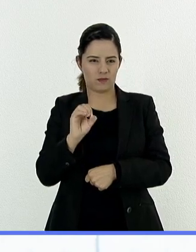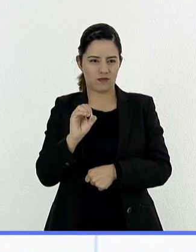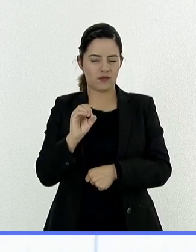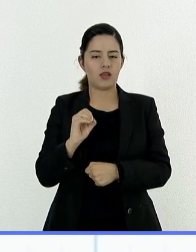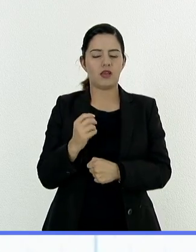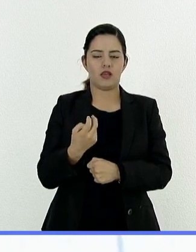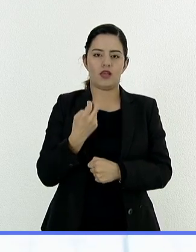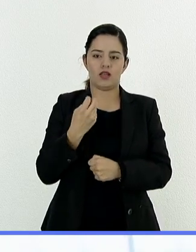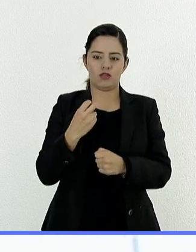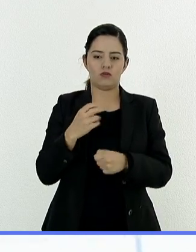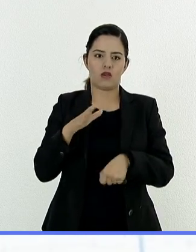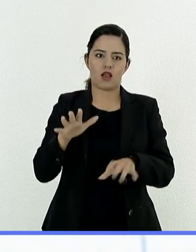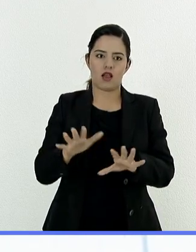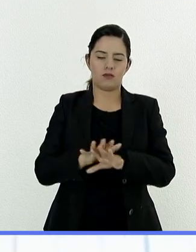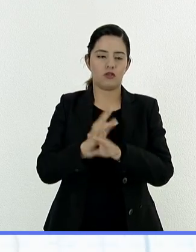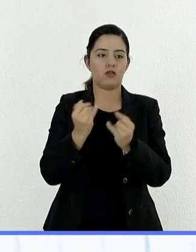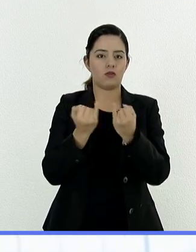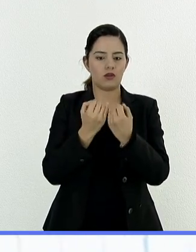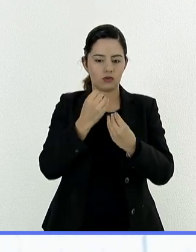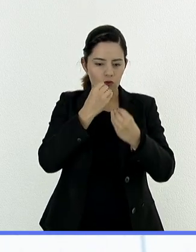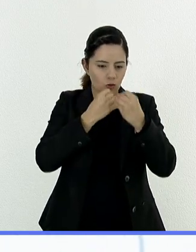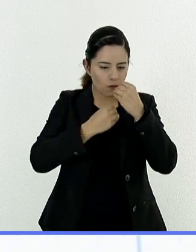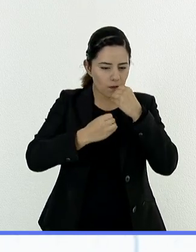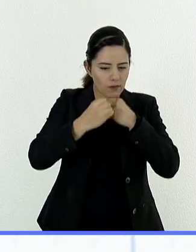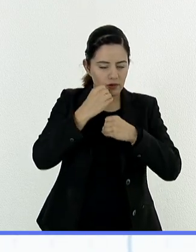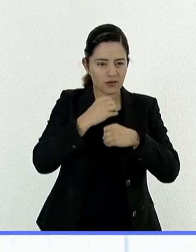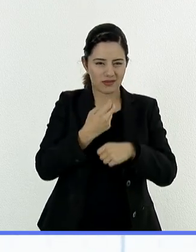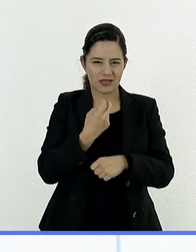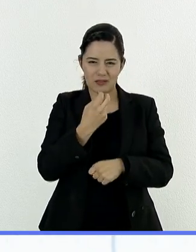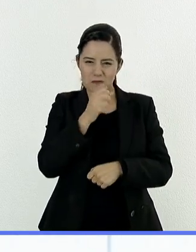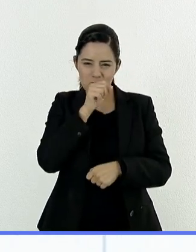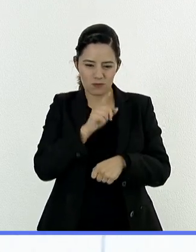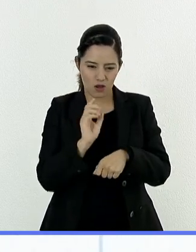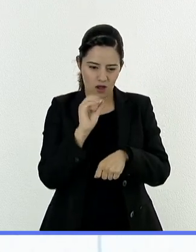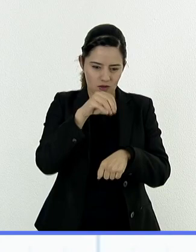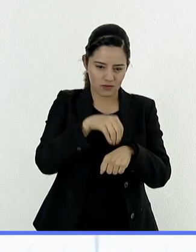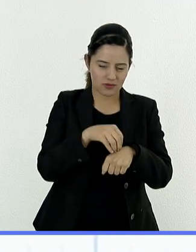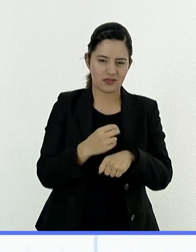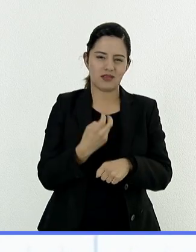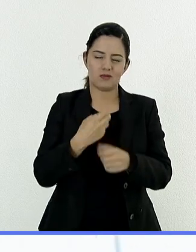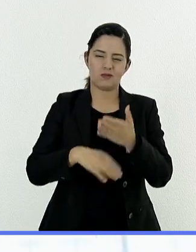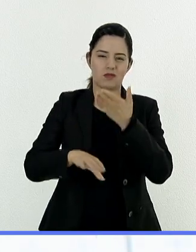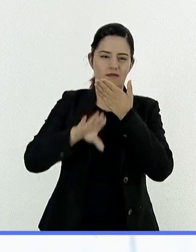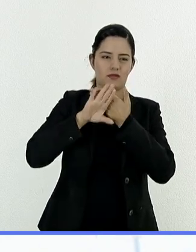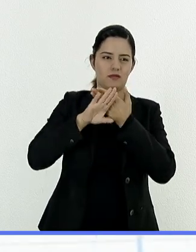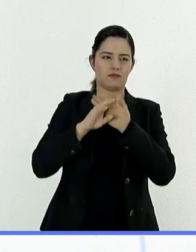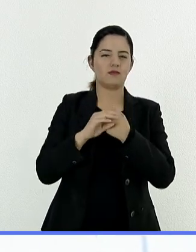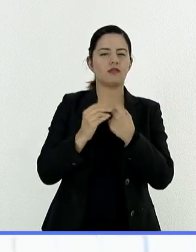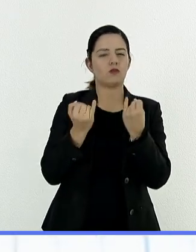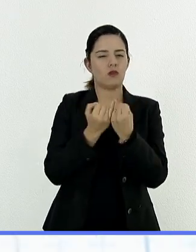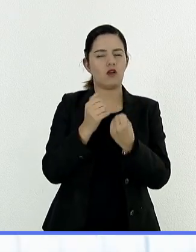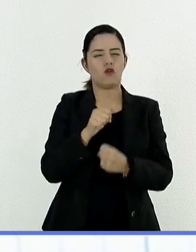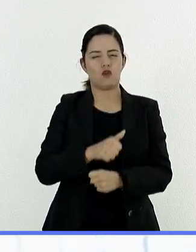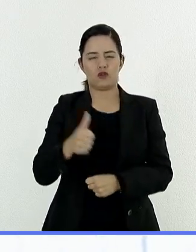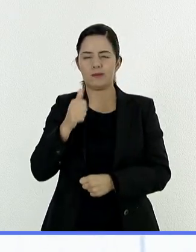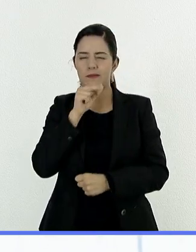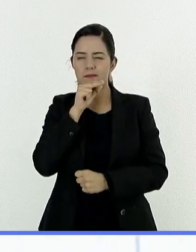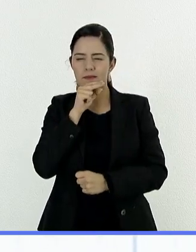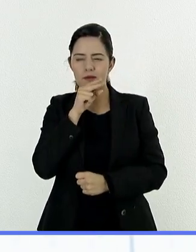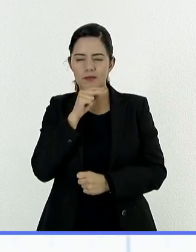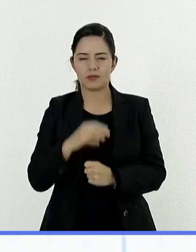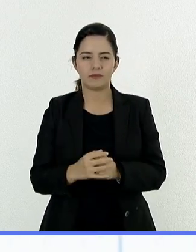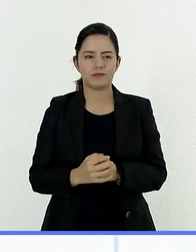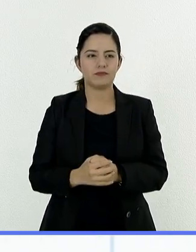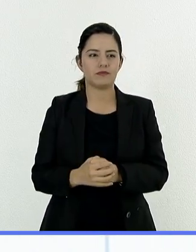el consumo del dióxido titanio grado alimenticio exacerba este daño en el hígado y otra preocupación que tenemos es que